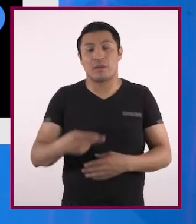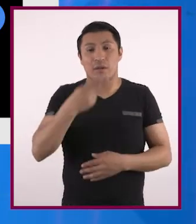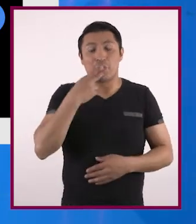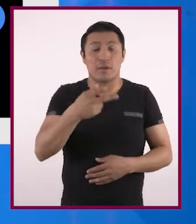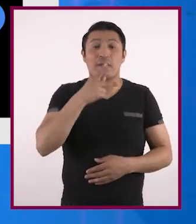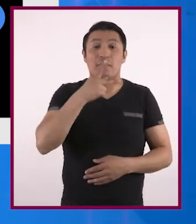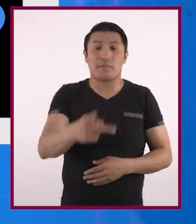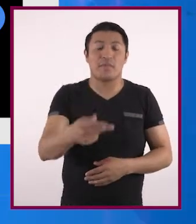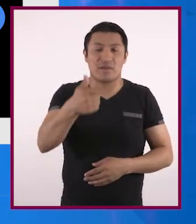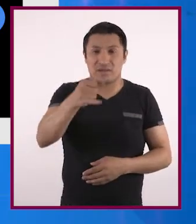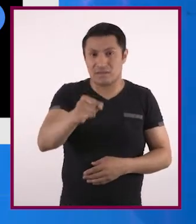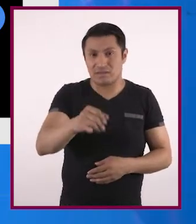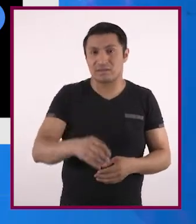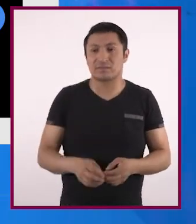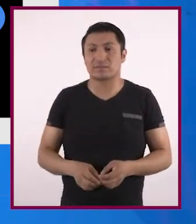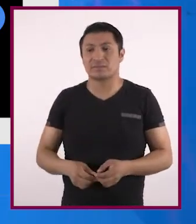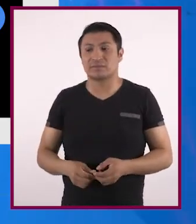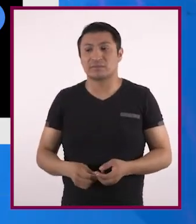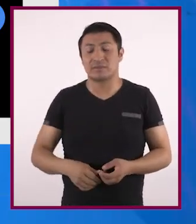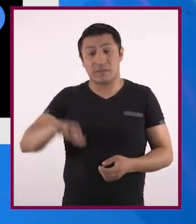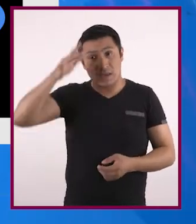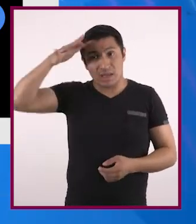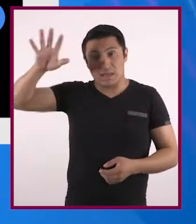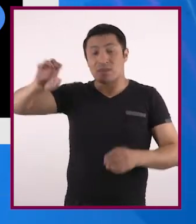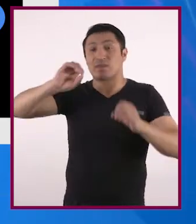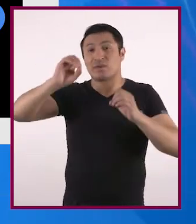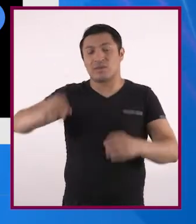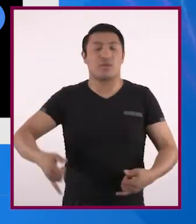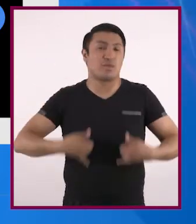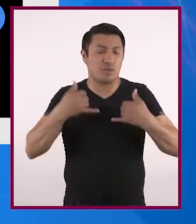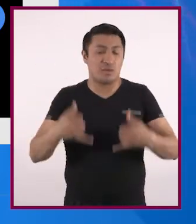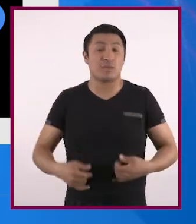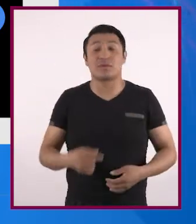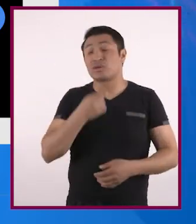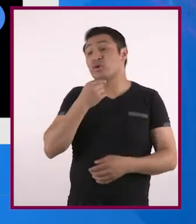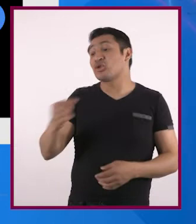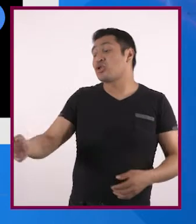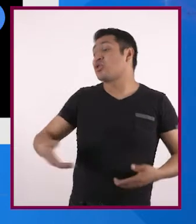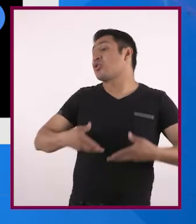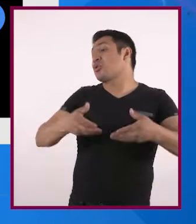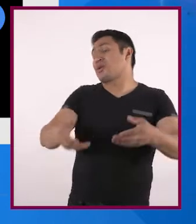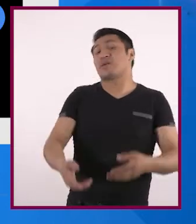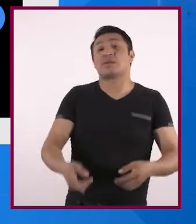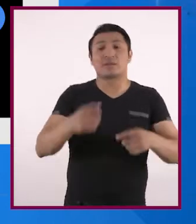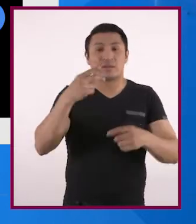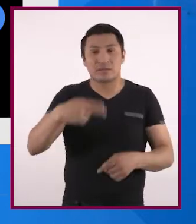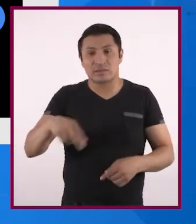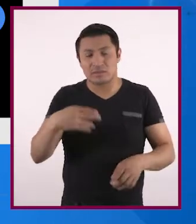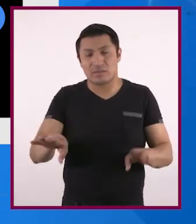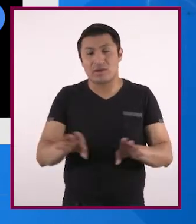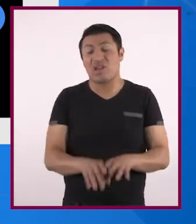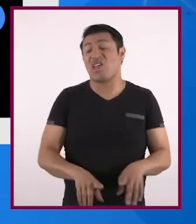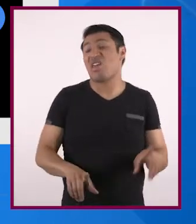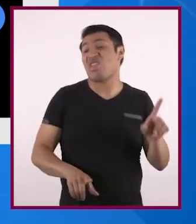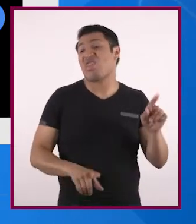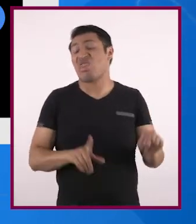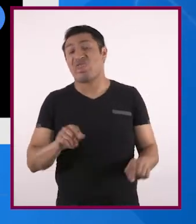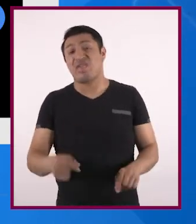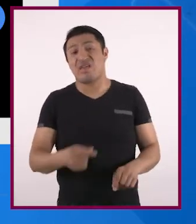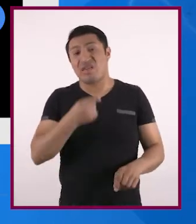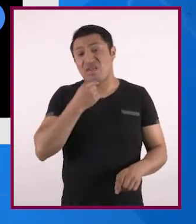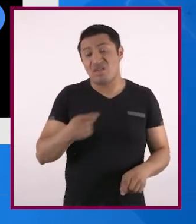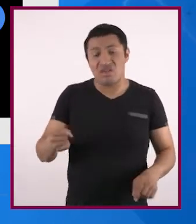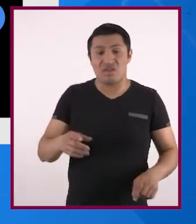término, aunque se trate de adultos o de jóvenes, ¿no? Los niños de la calle, que incluso se llamaron de formas muy despectivas como niños de